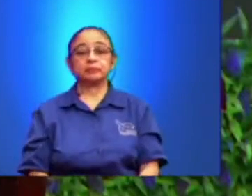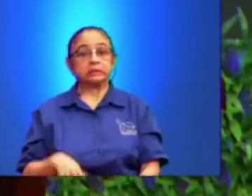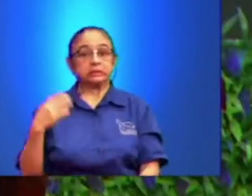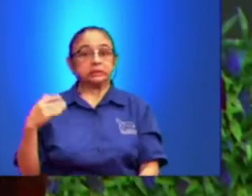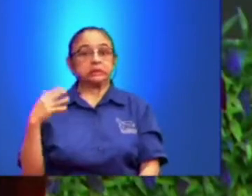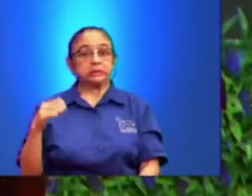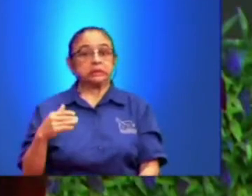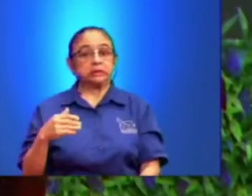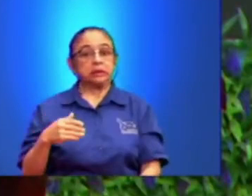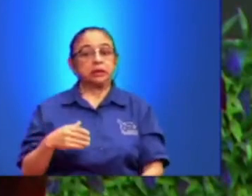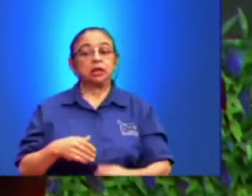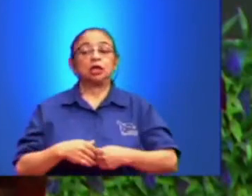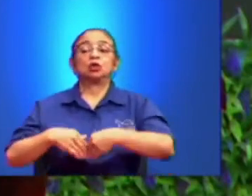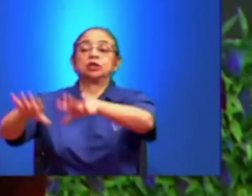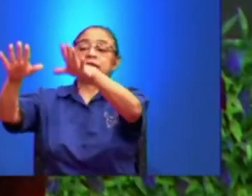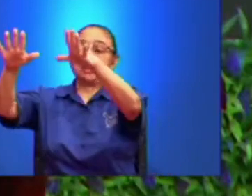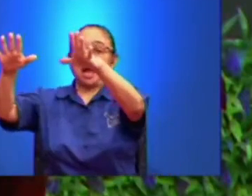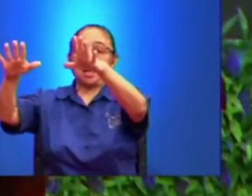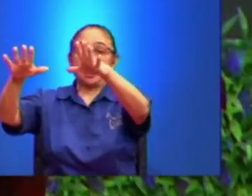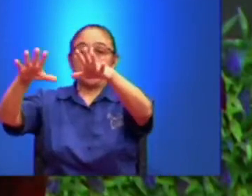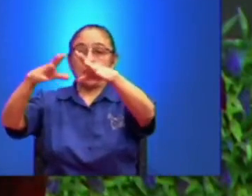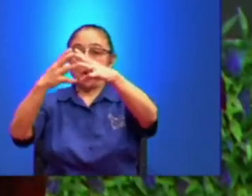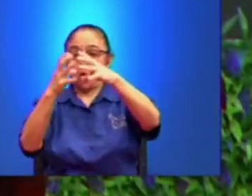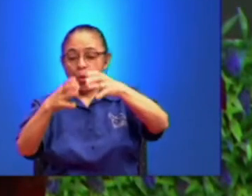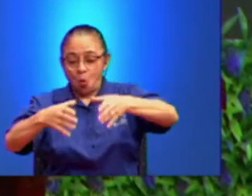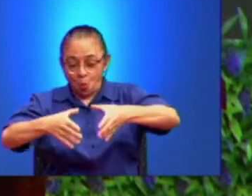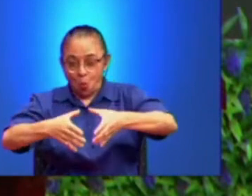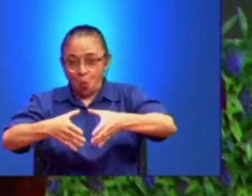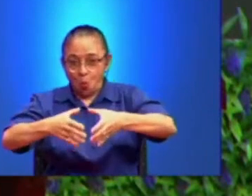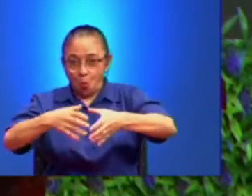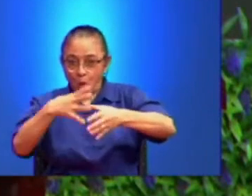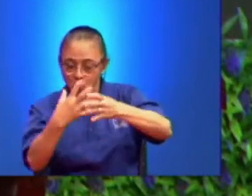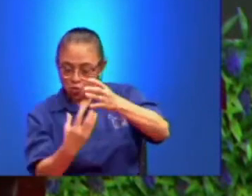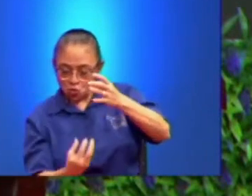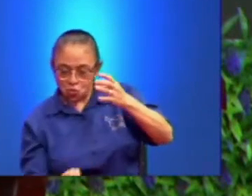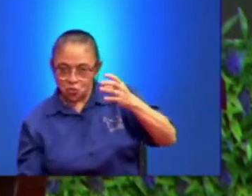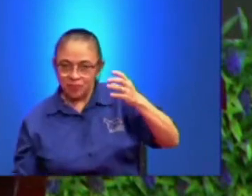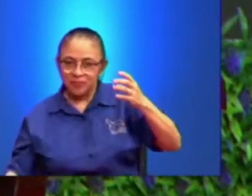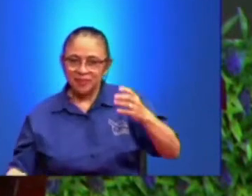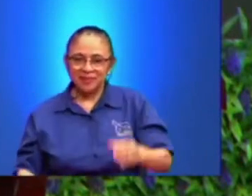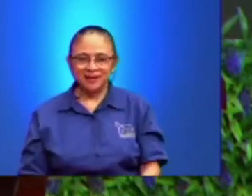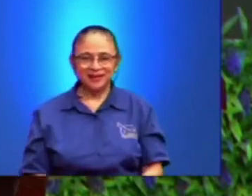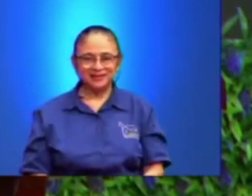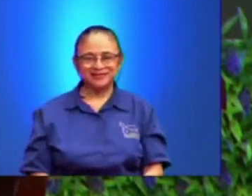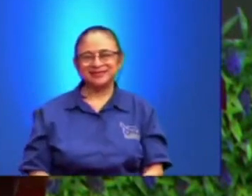y lo tiró en un hoyo se lo tragó la tierra puro acorde a nada